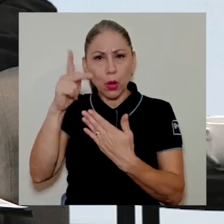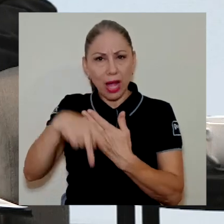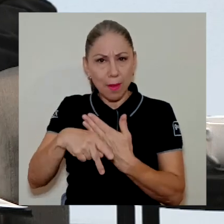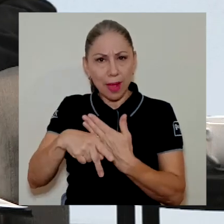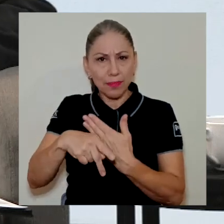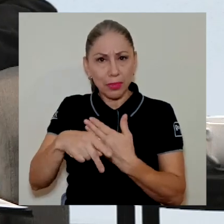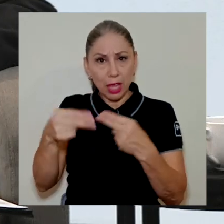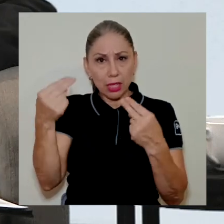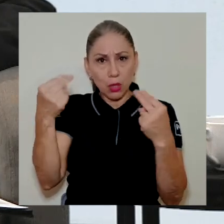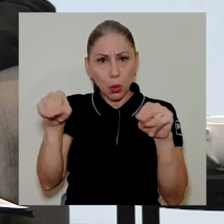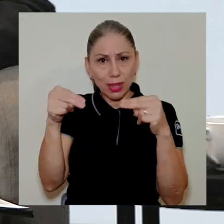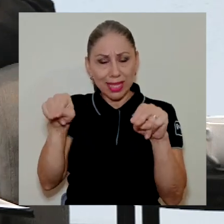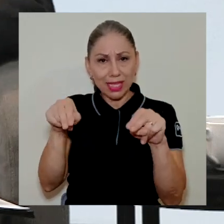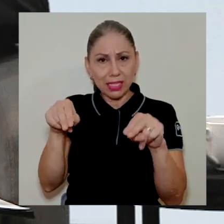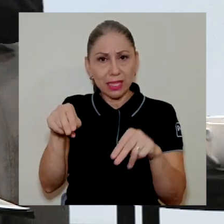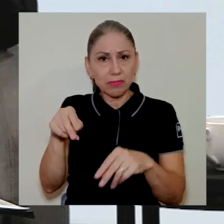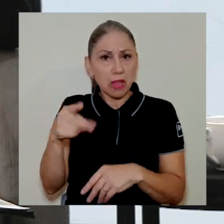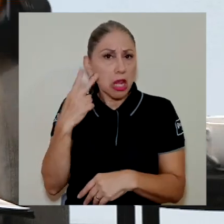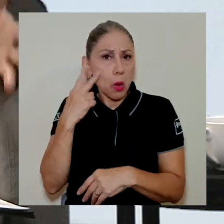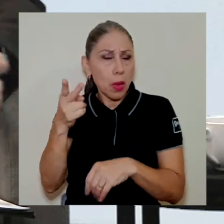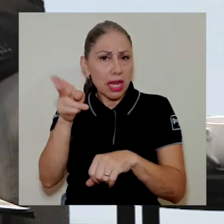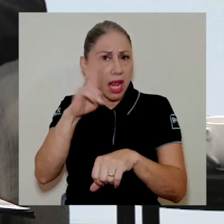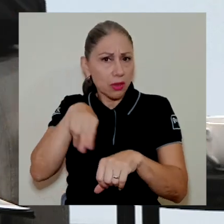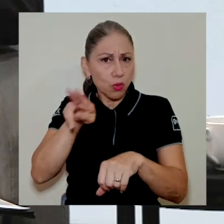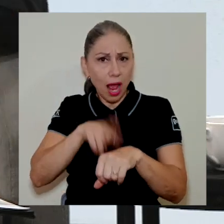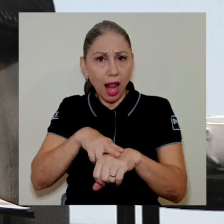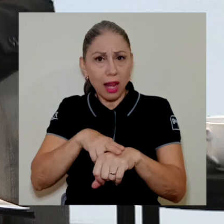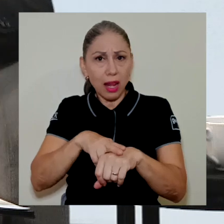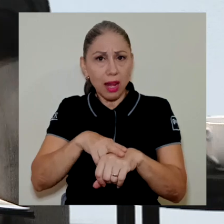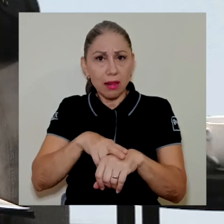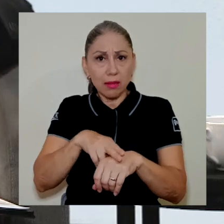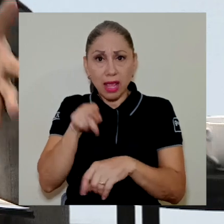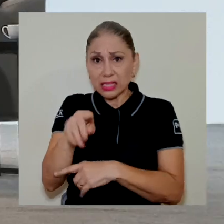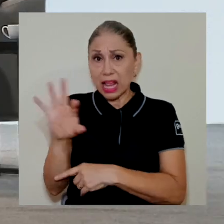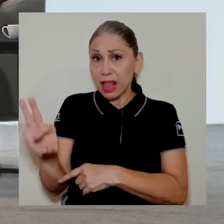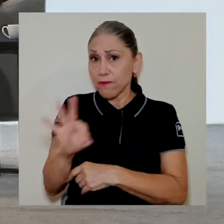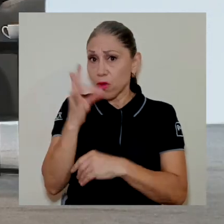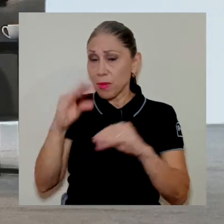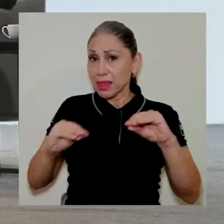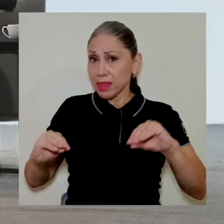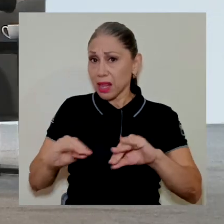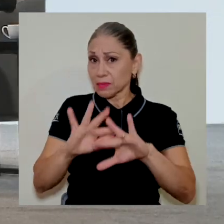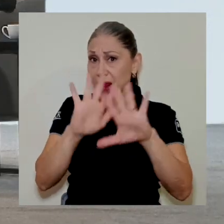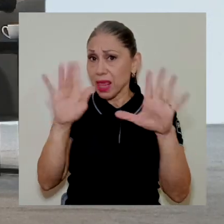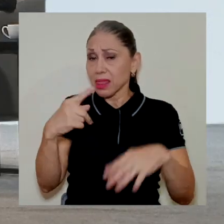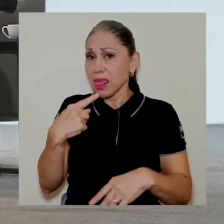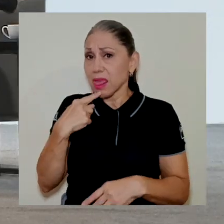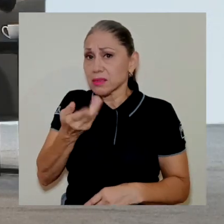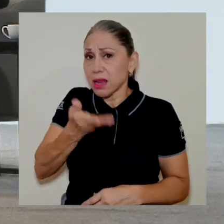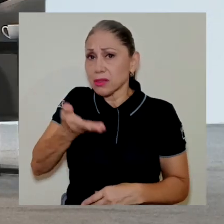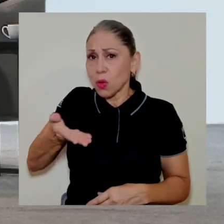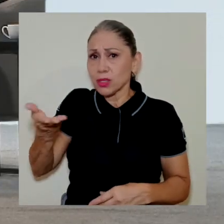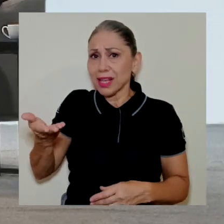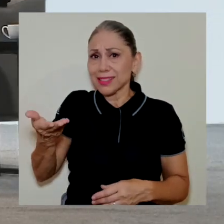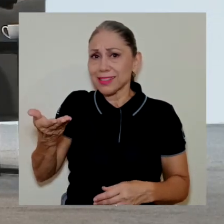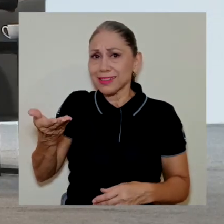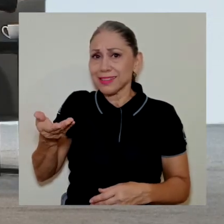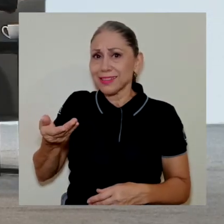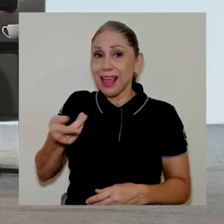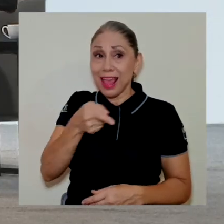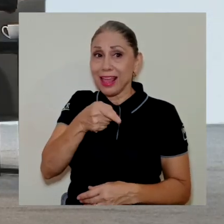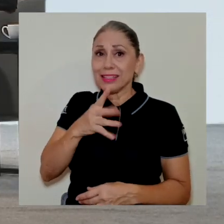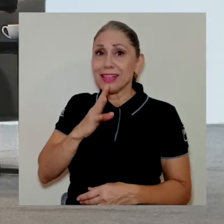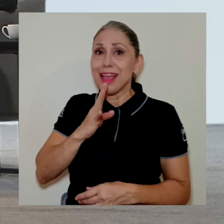en un noticiero y lo ven natural. Esa es la forma transparente de decir las cosas. Se refieren al